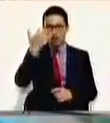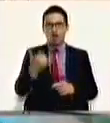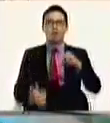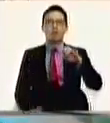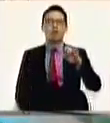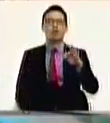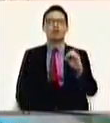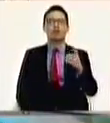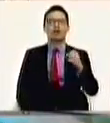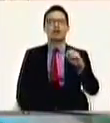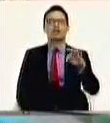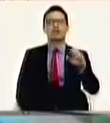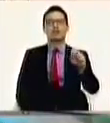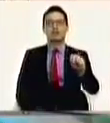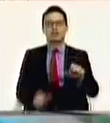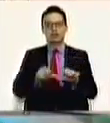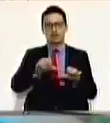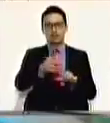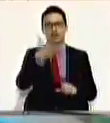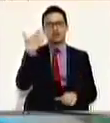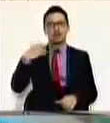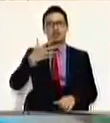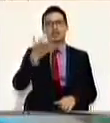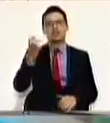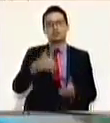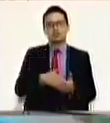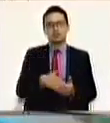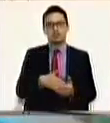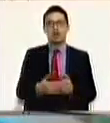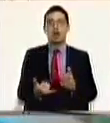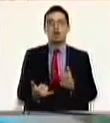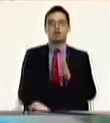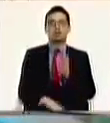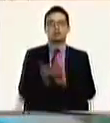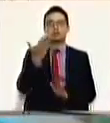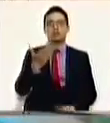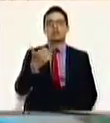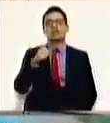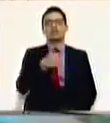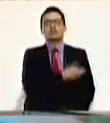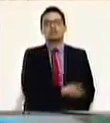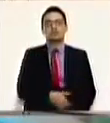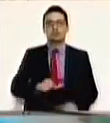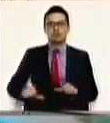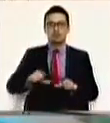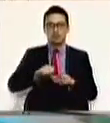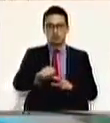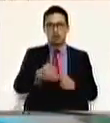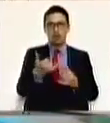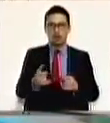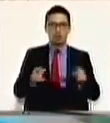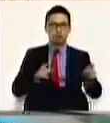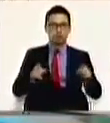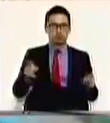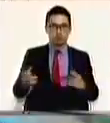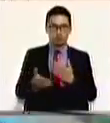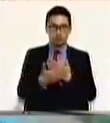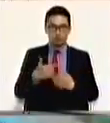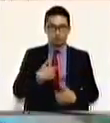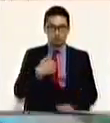Gaitán la hectárea costaba 500.000 pesos y ahora cuesta 10 millones la hectárea en varias partes. Estos no son datos